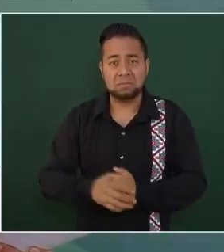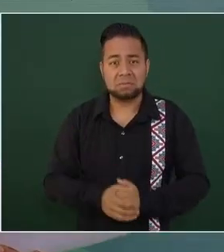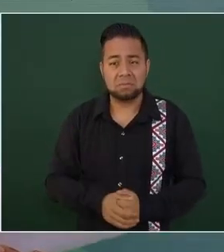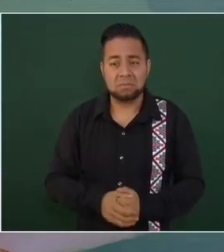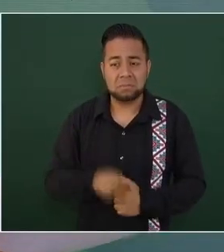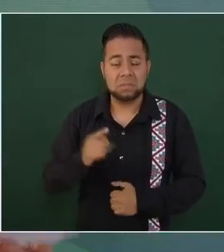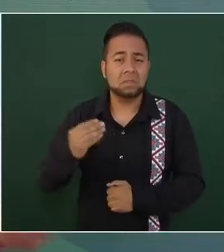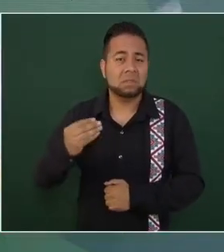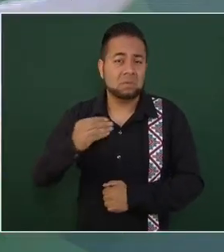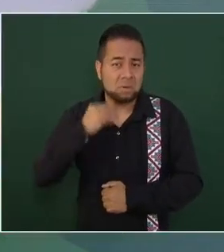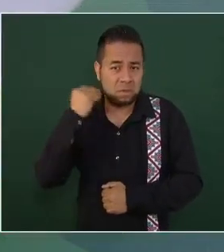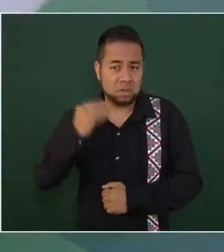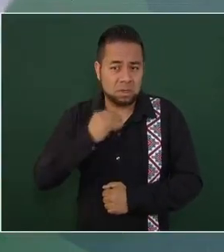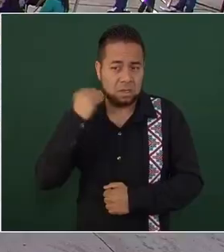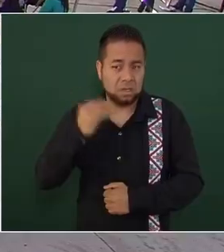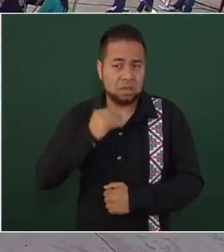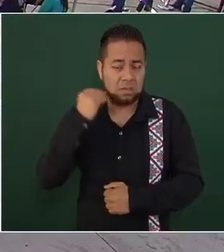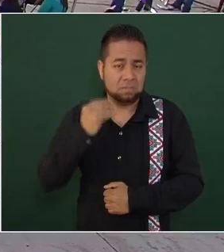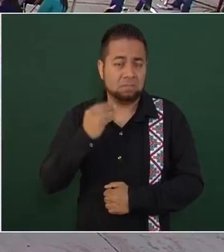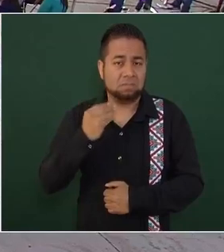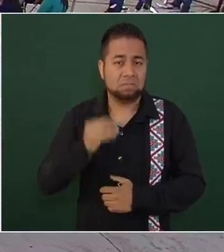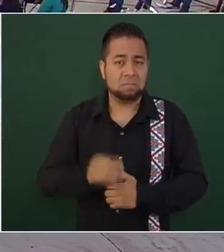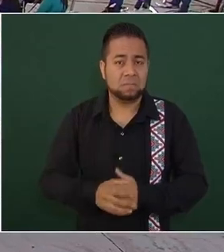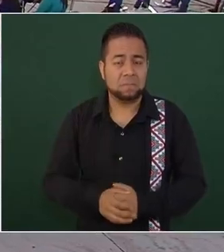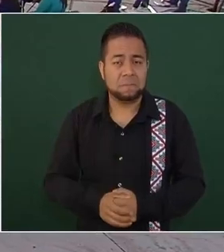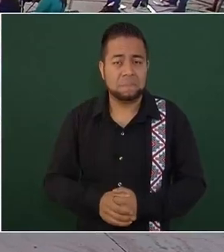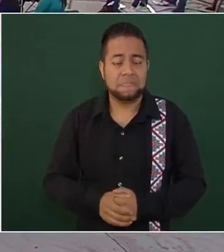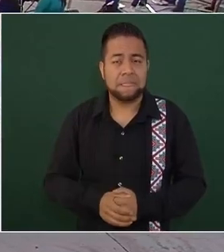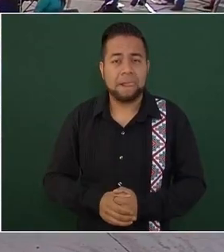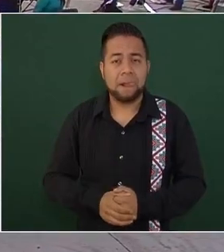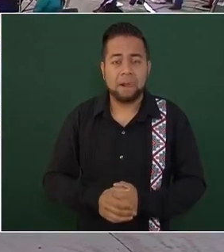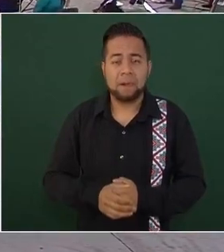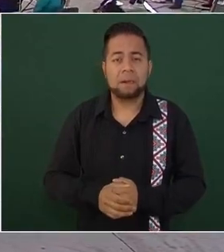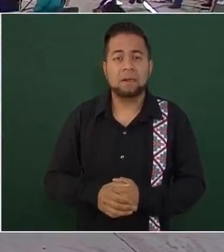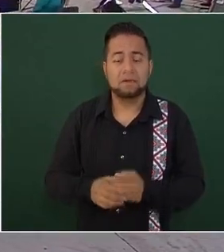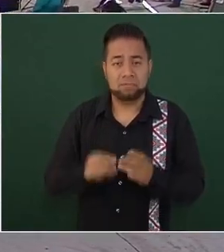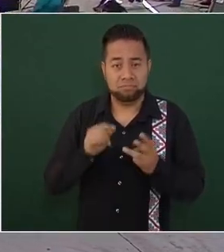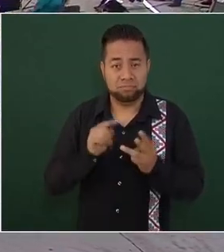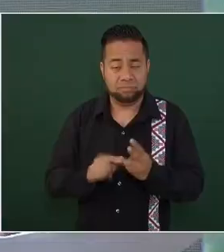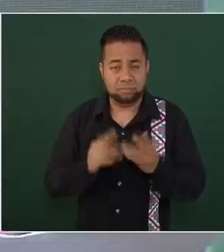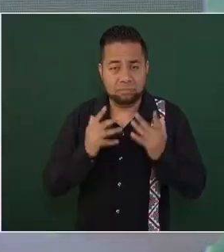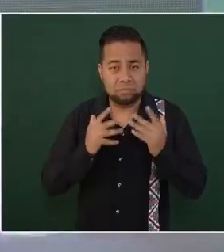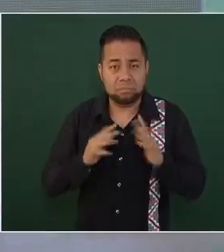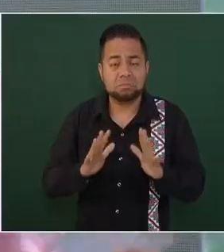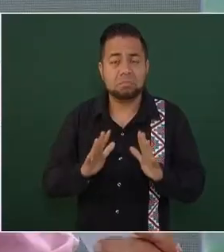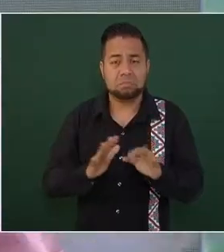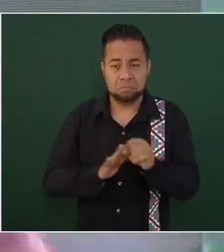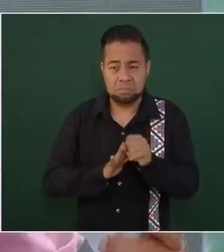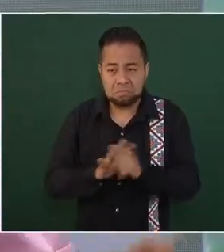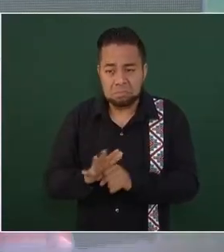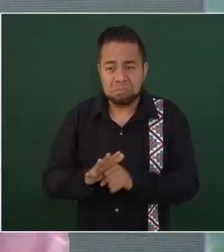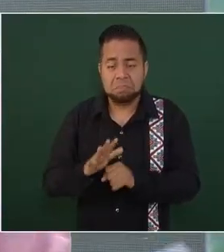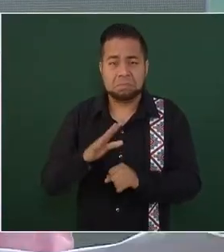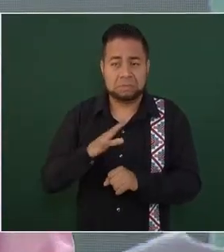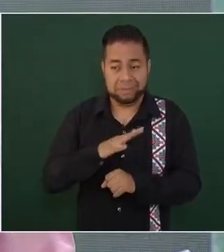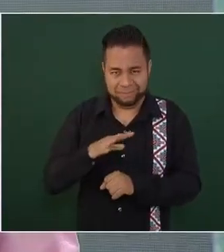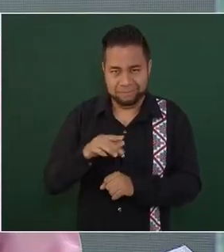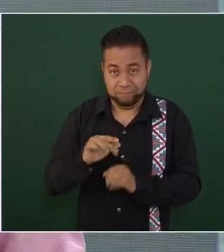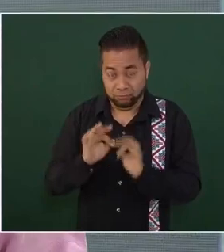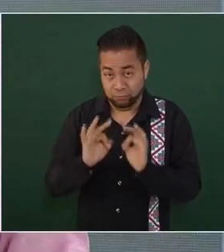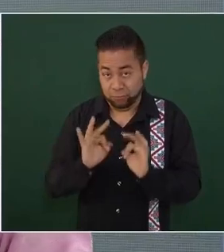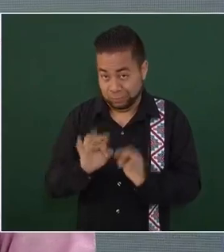abogada han llevado a cabo toda la limpieza